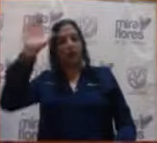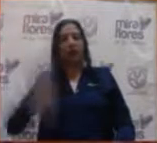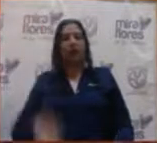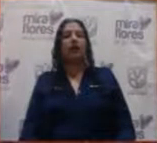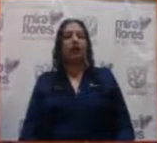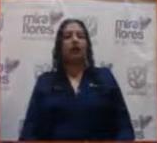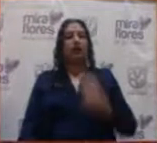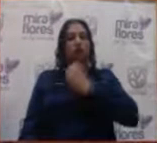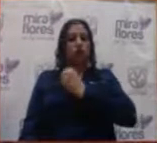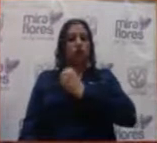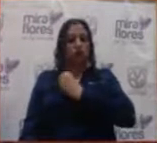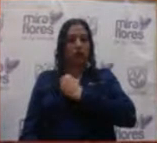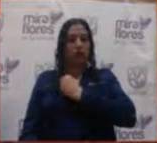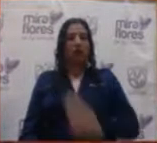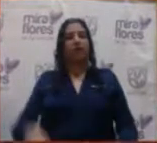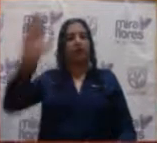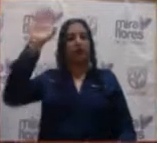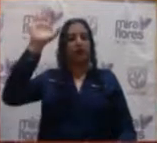señora Susana Stilich Watson,